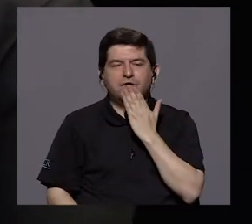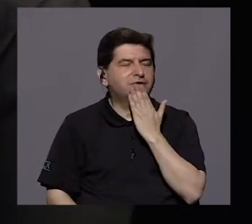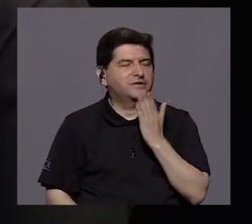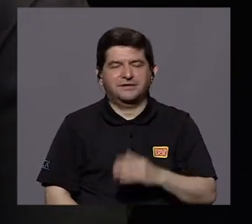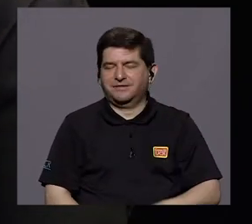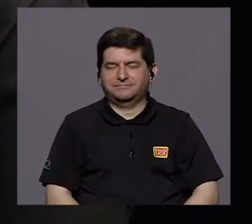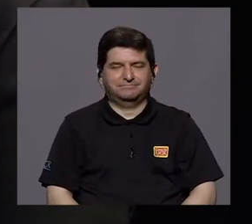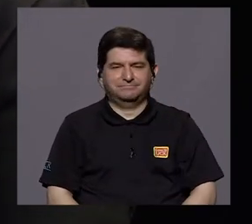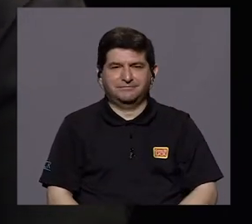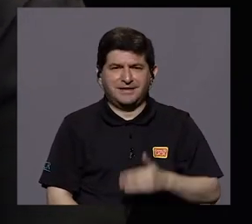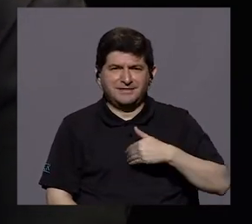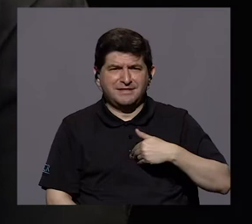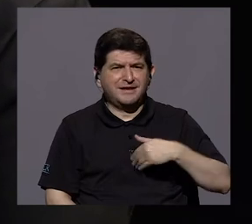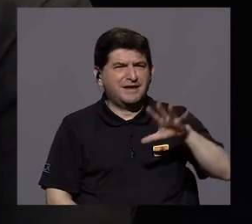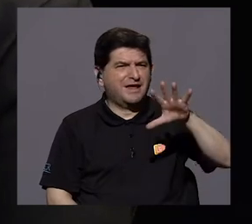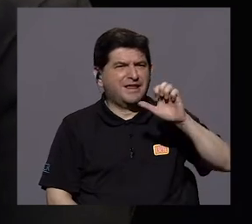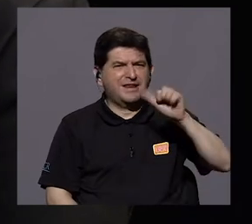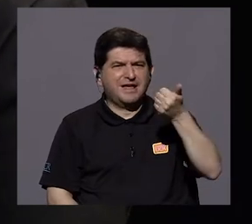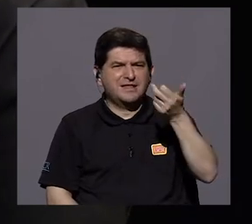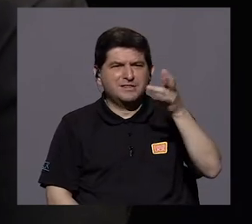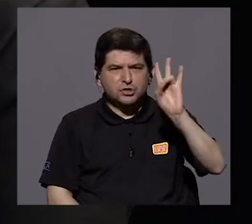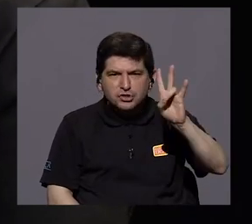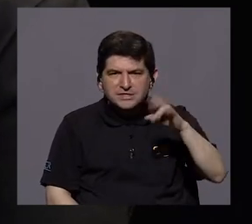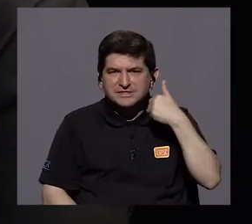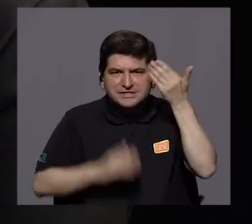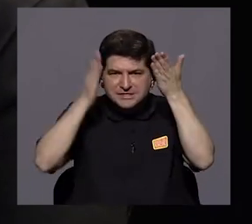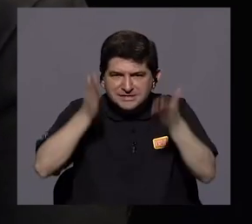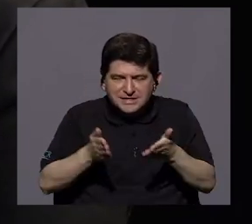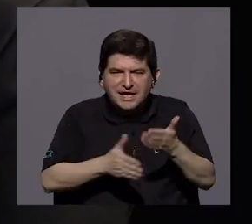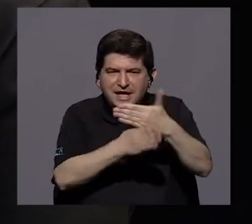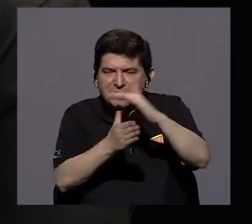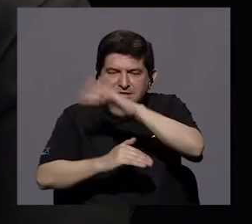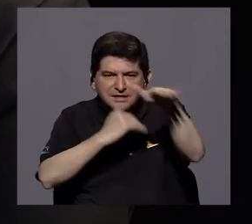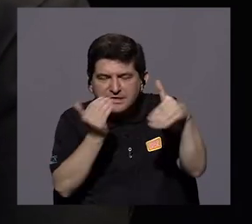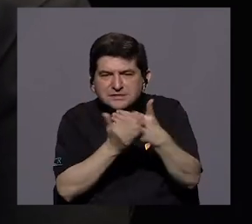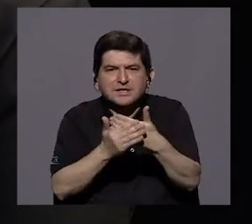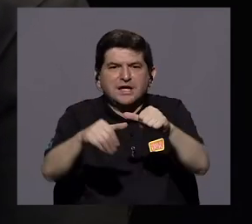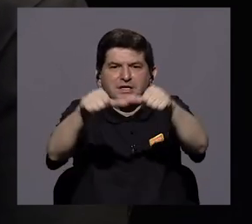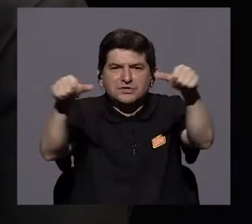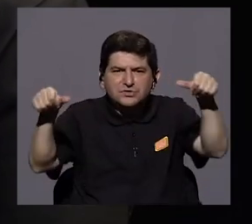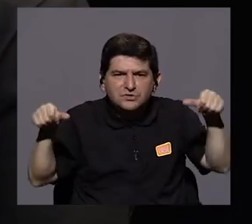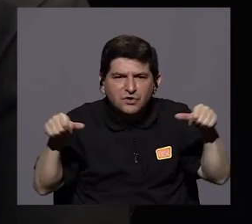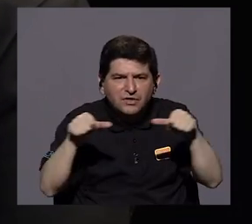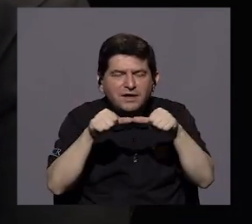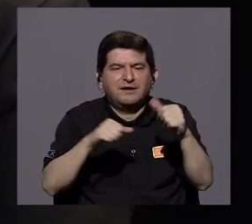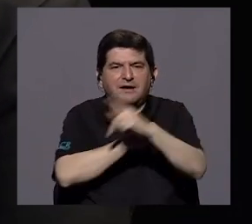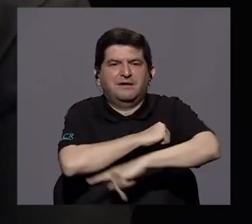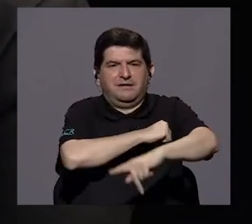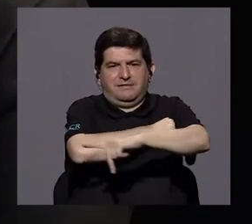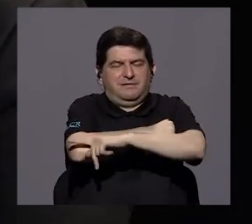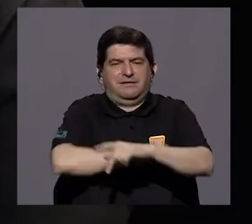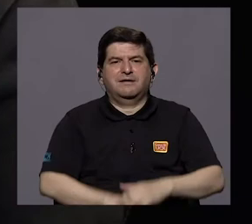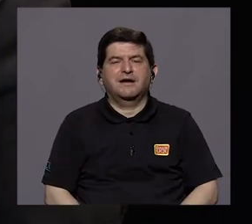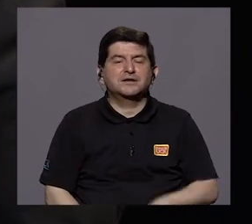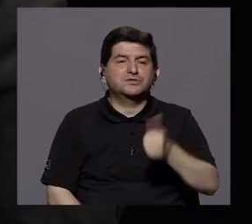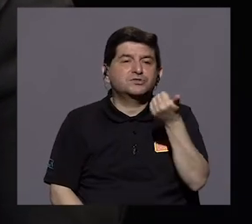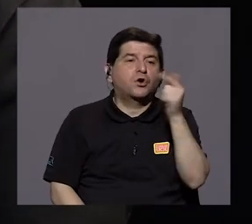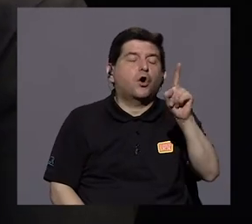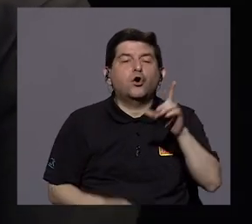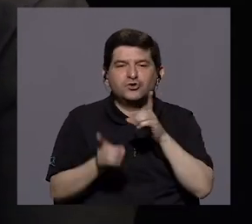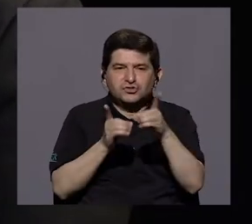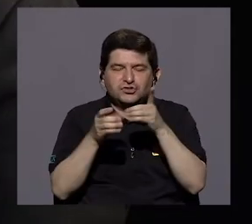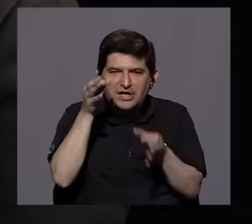indígena. Tenemos 517 facilitadores distribuidos en todas las zonas geográficas del país, que son